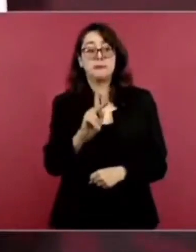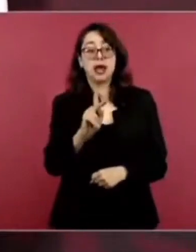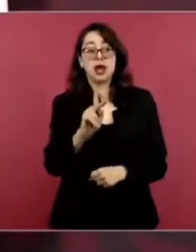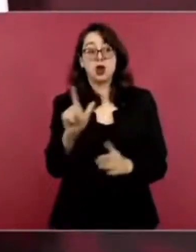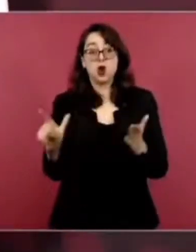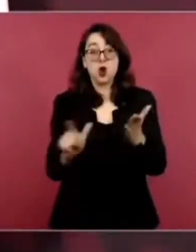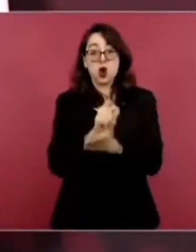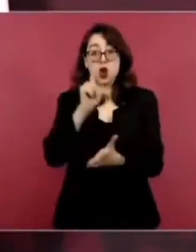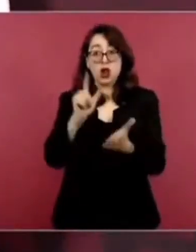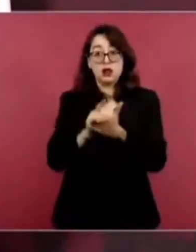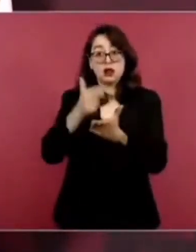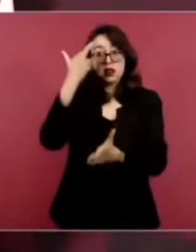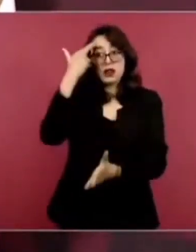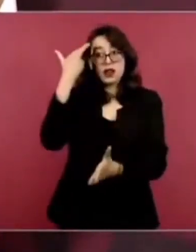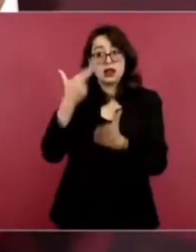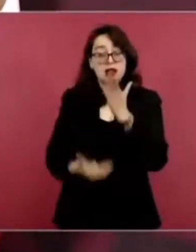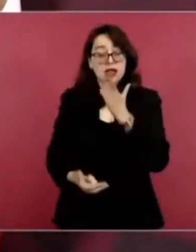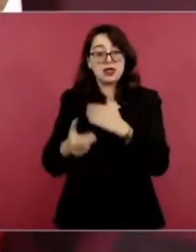me explican a mí